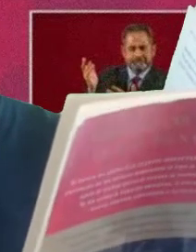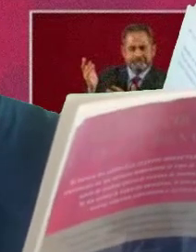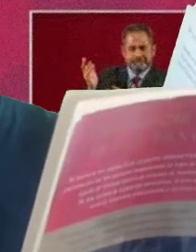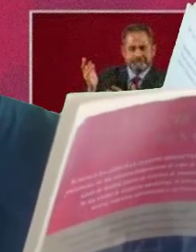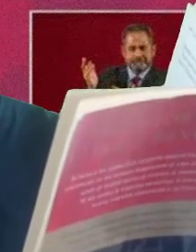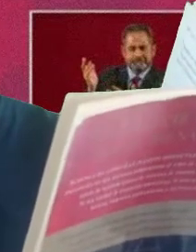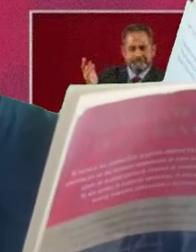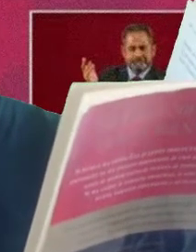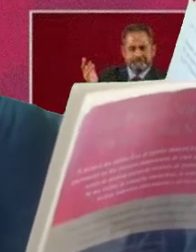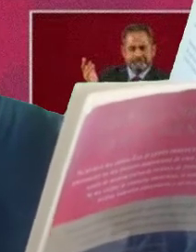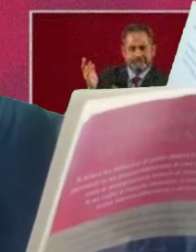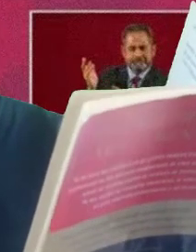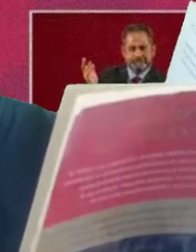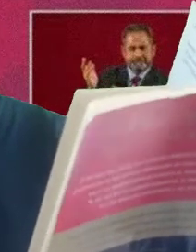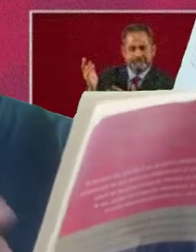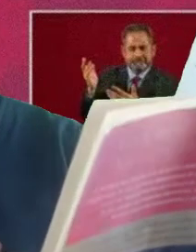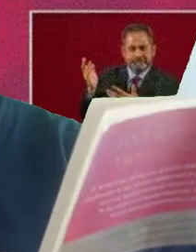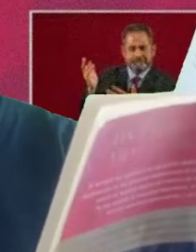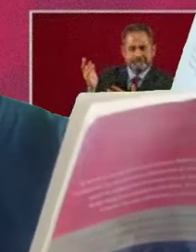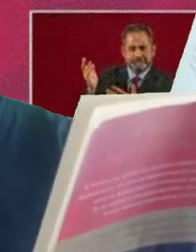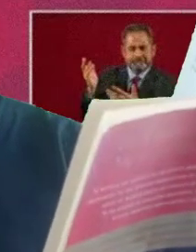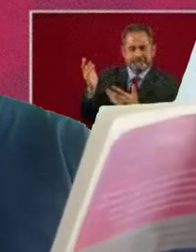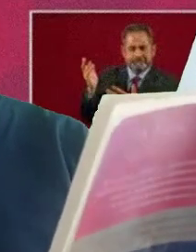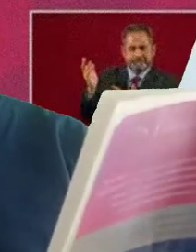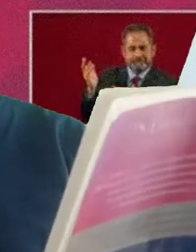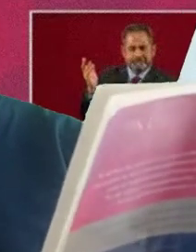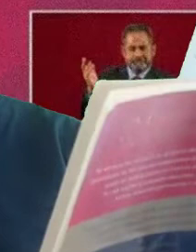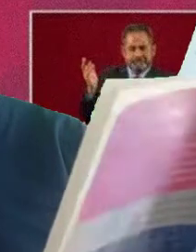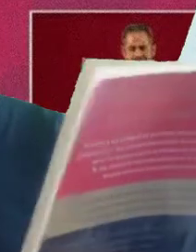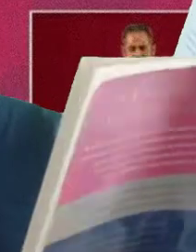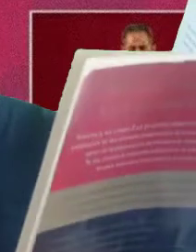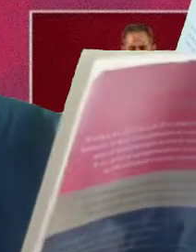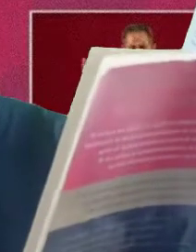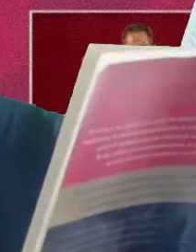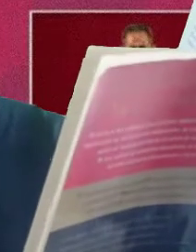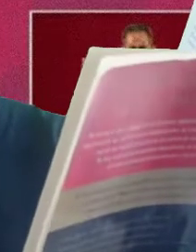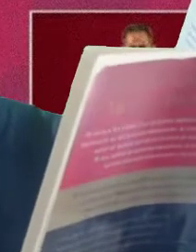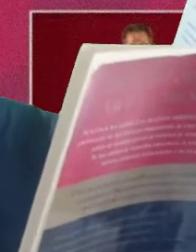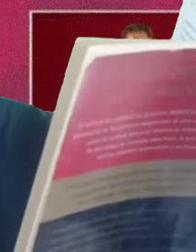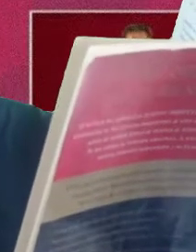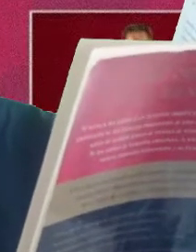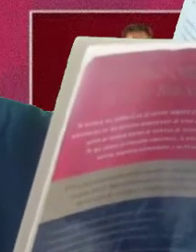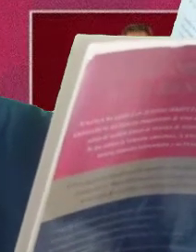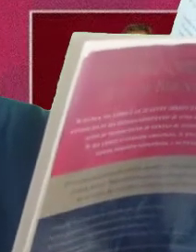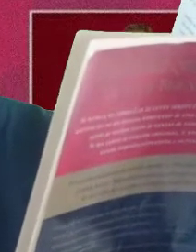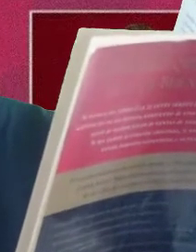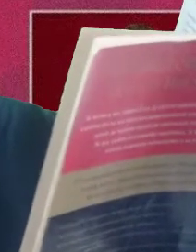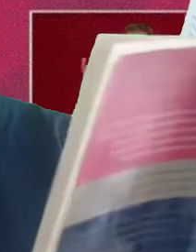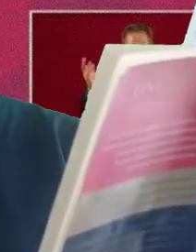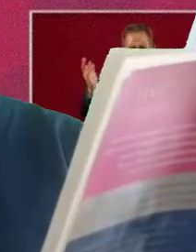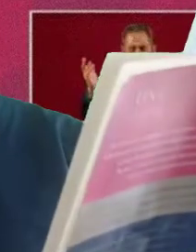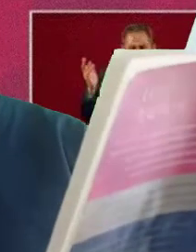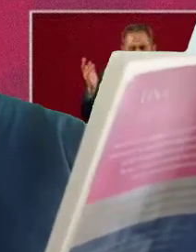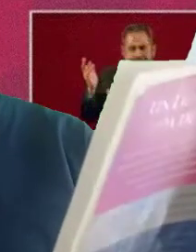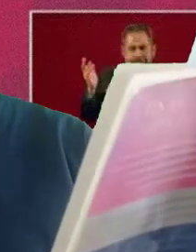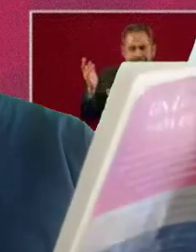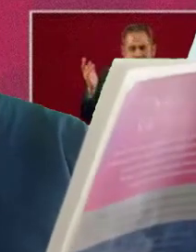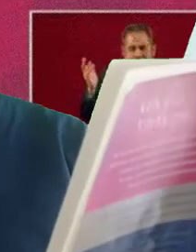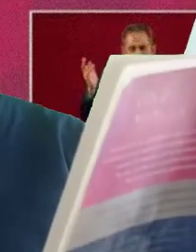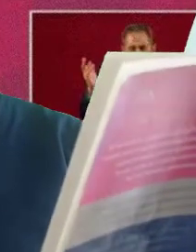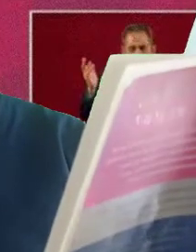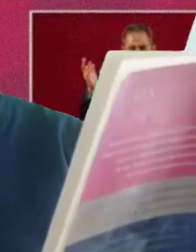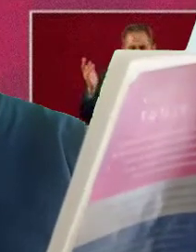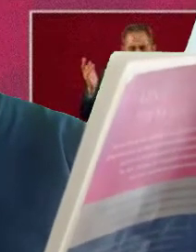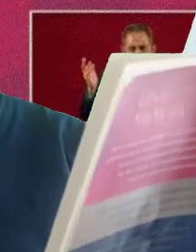de donde ellos y su gente están y dónde deberían de estar cómo aliviar esta atención